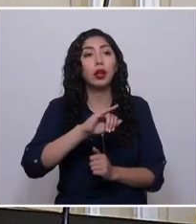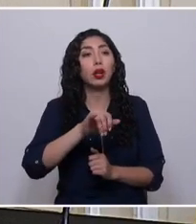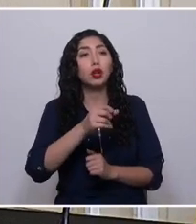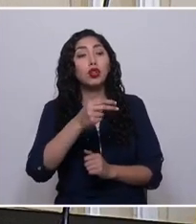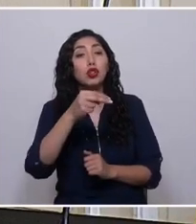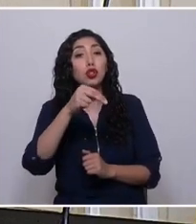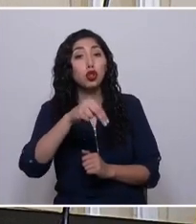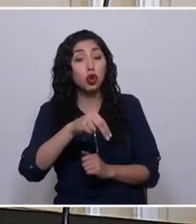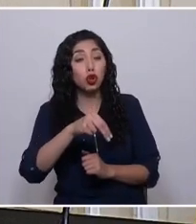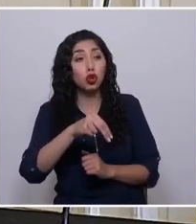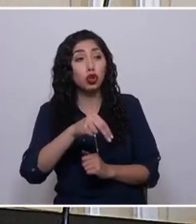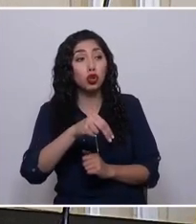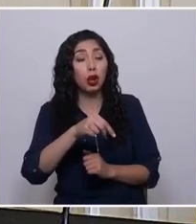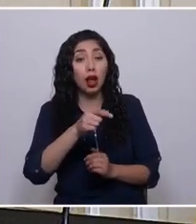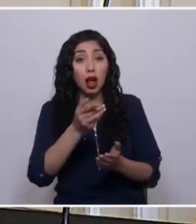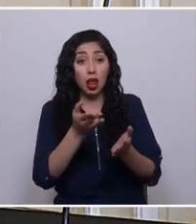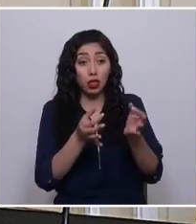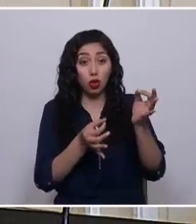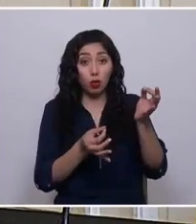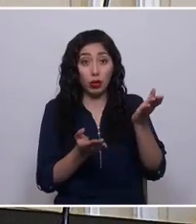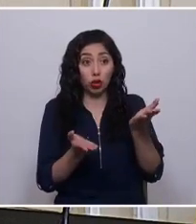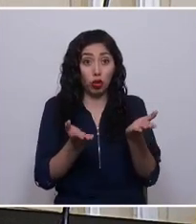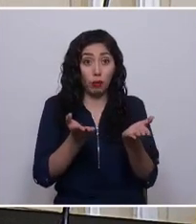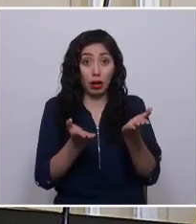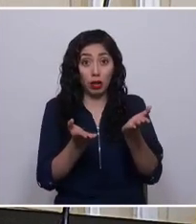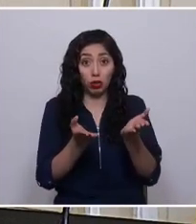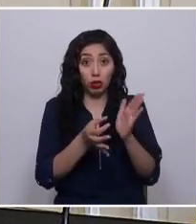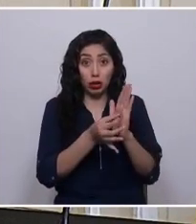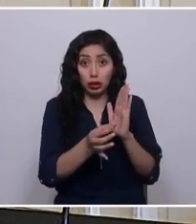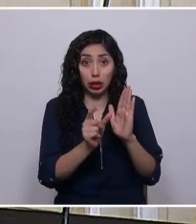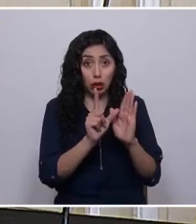en el comparado dice que es incompatible.